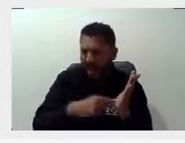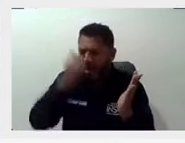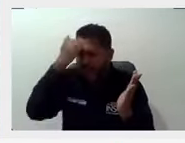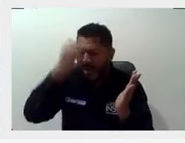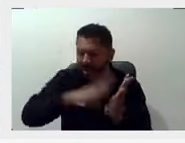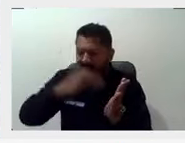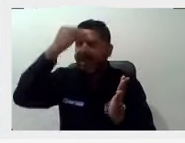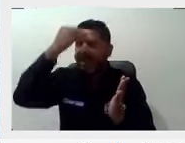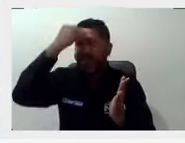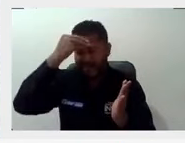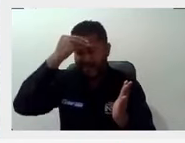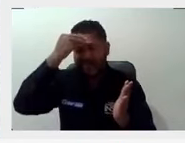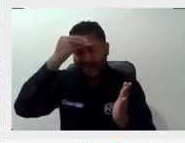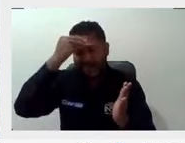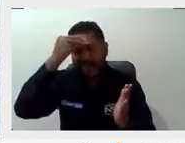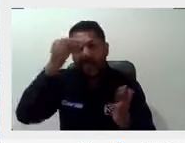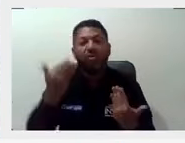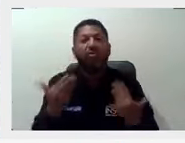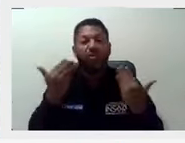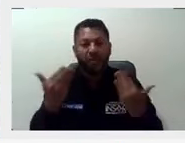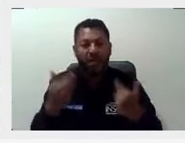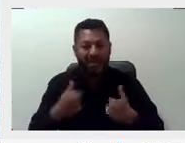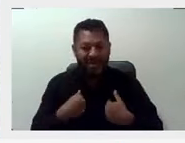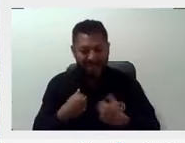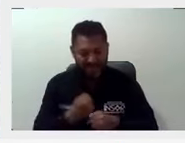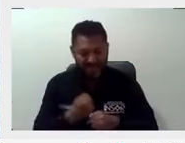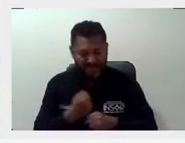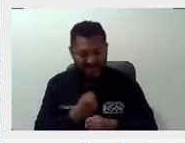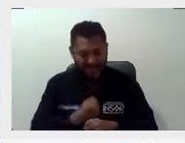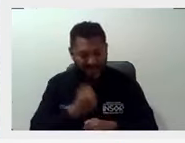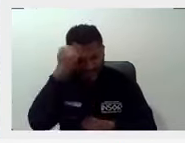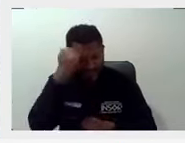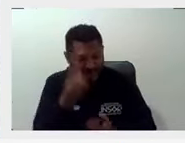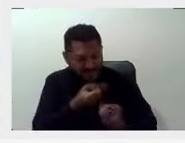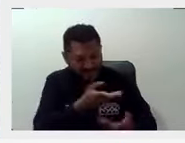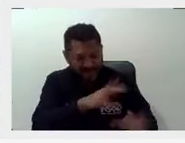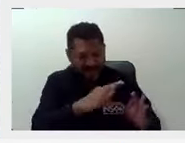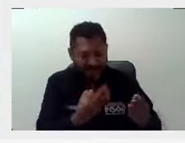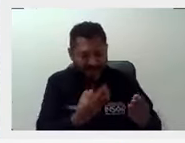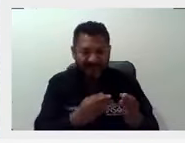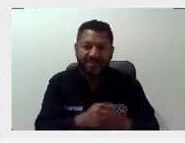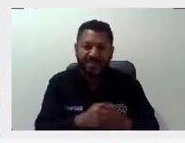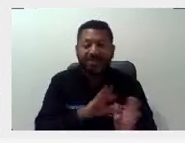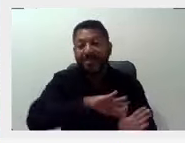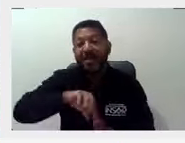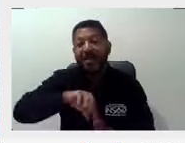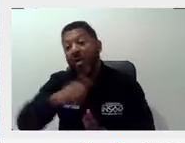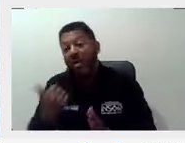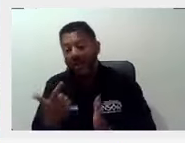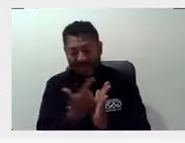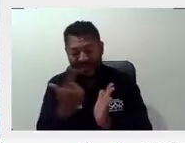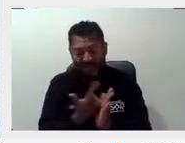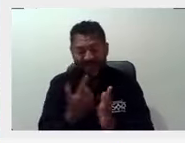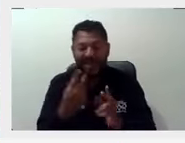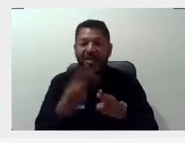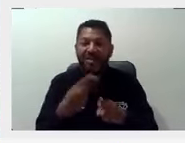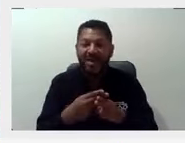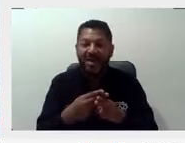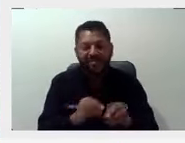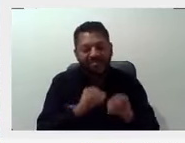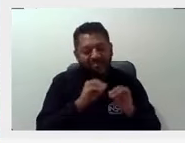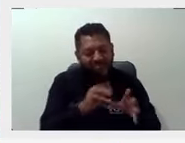poder optimizar nuestro trabajo con las familias. Y otro libro que se llama Crianza y Discapacidad, a los que algunos de ustedes